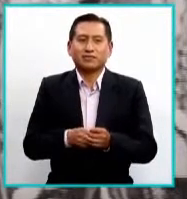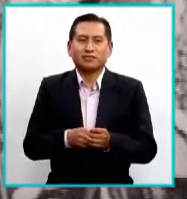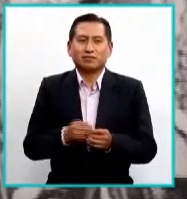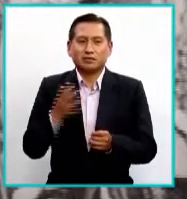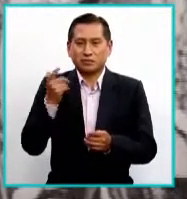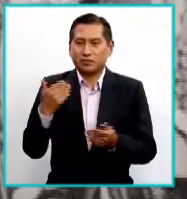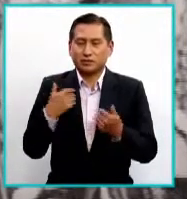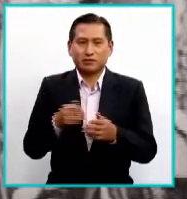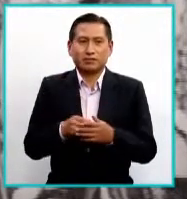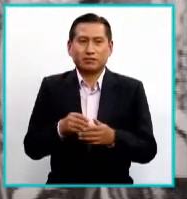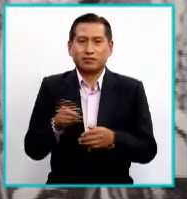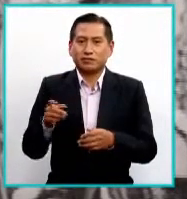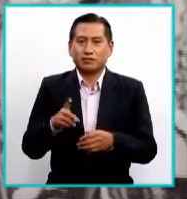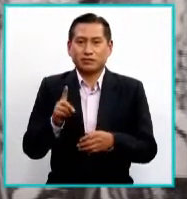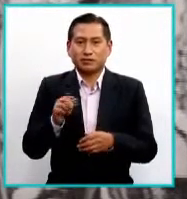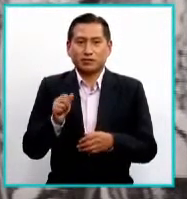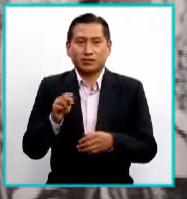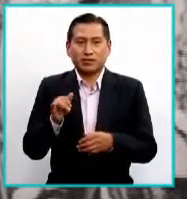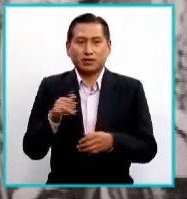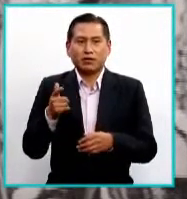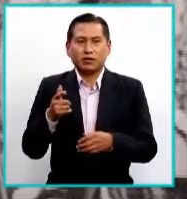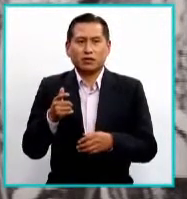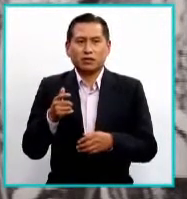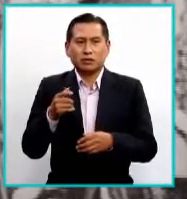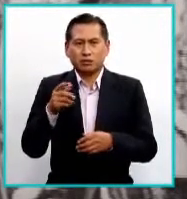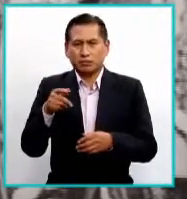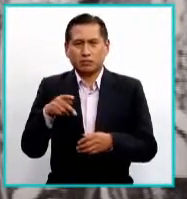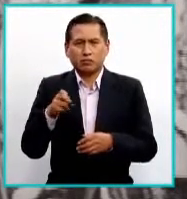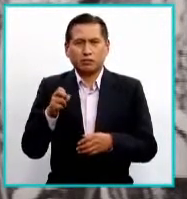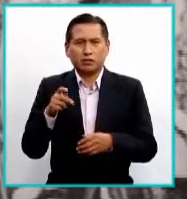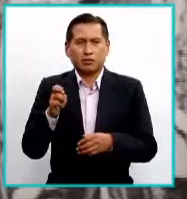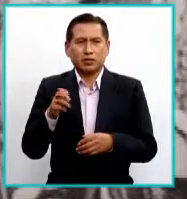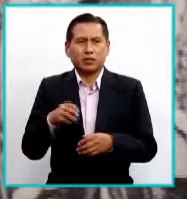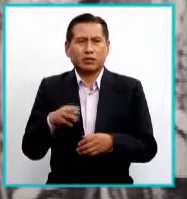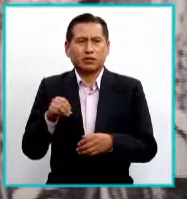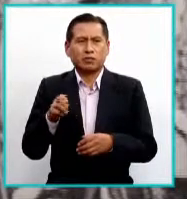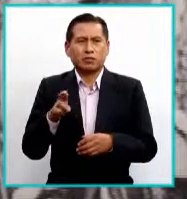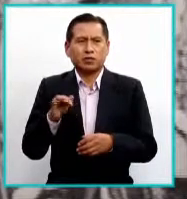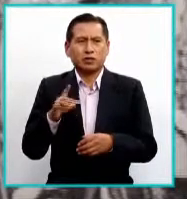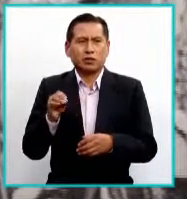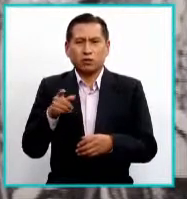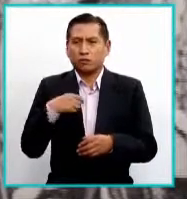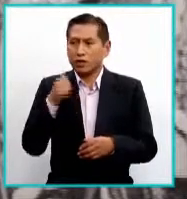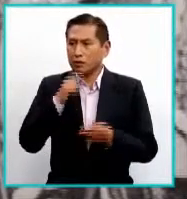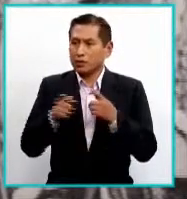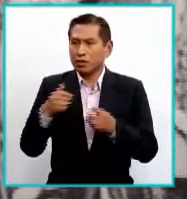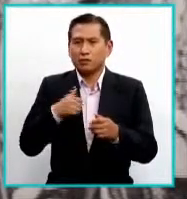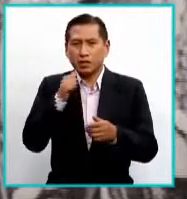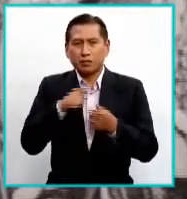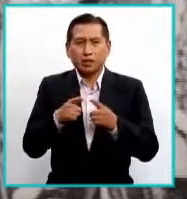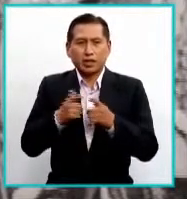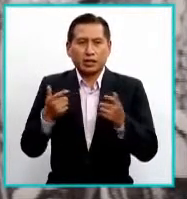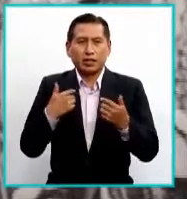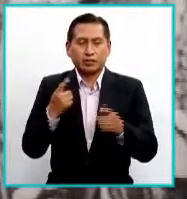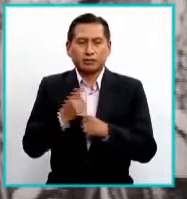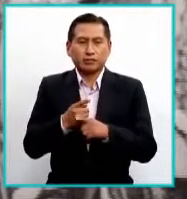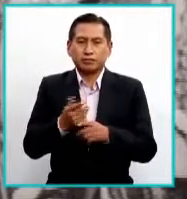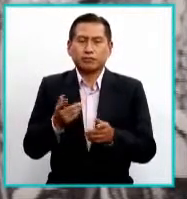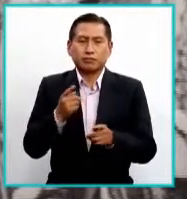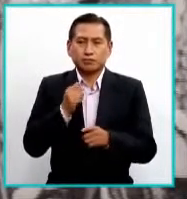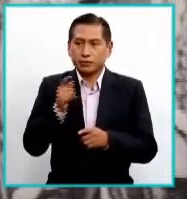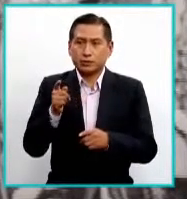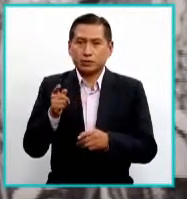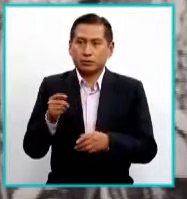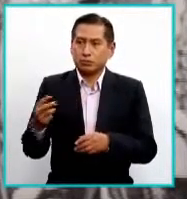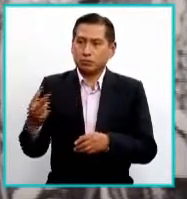hermoso! La Dani Murillo y Pepe Murillo, digamos así. La Dani es mi amiga, mi gran amiga. Y claro, ella